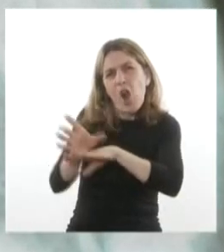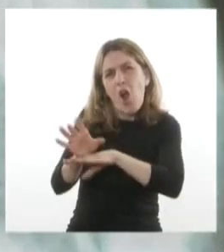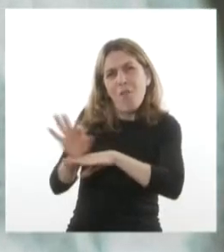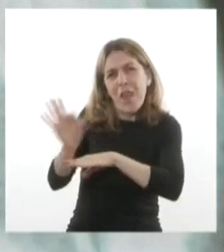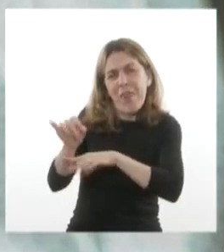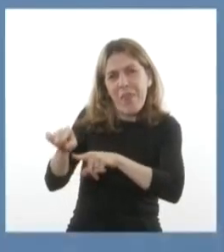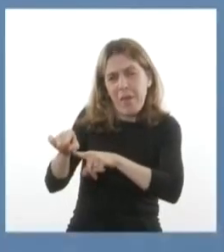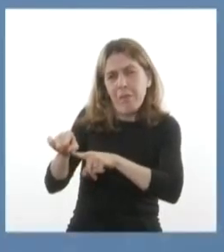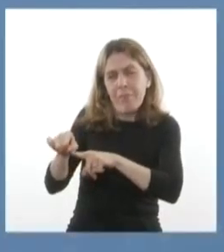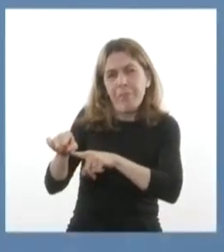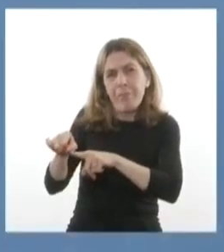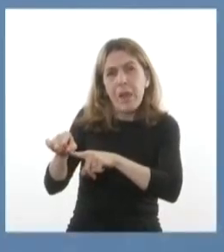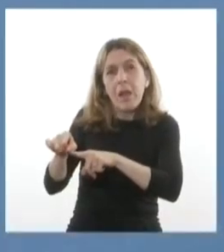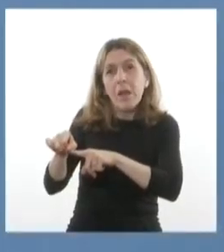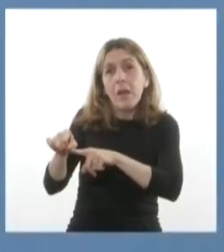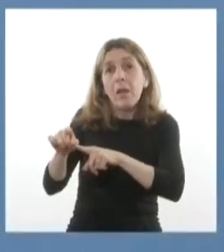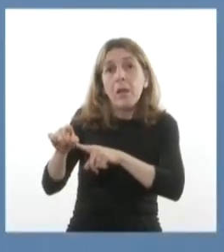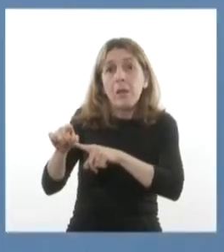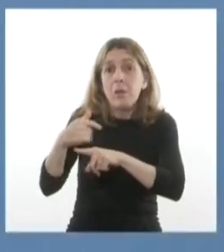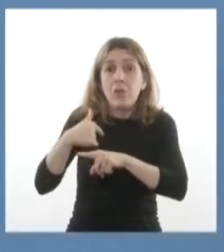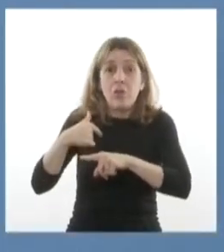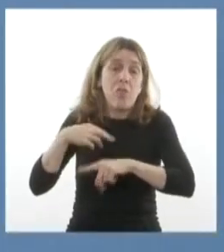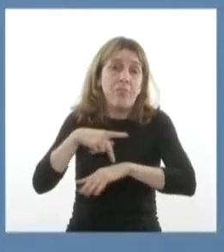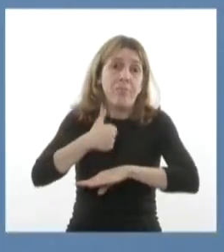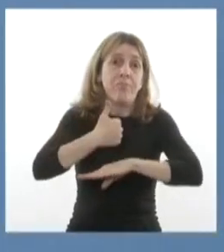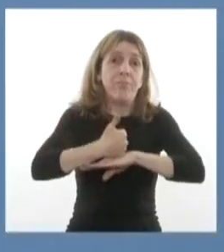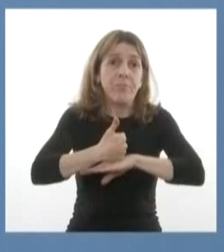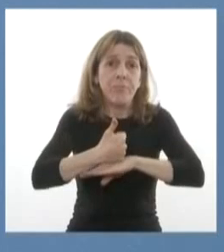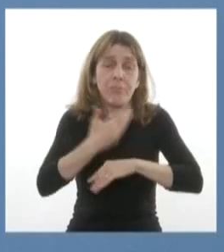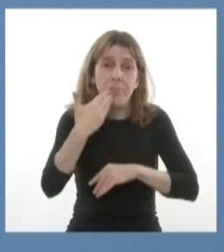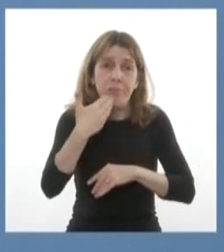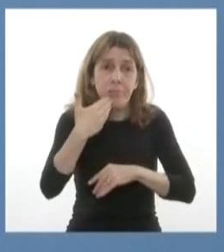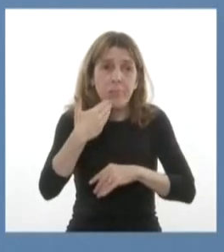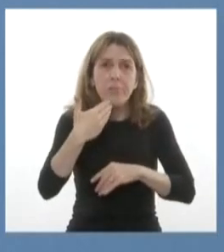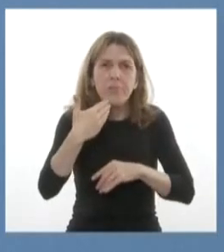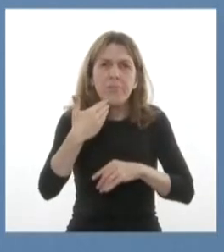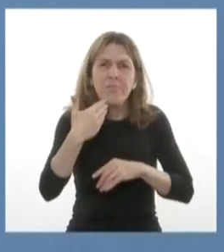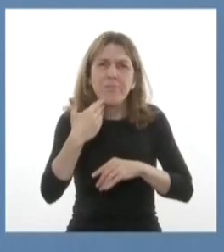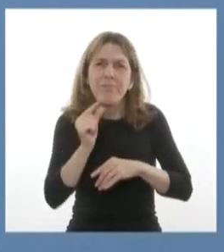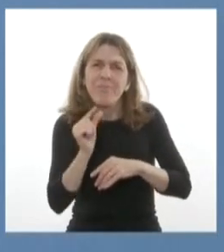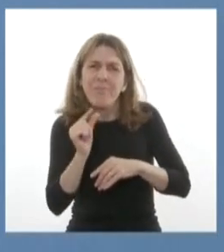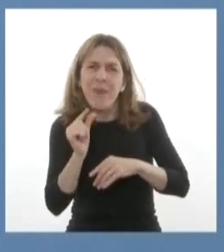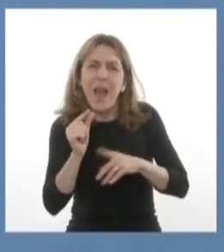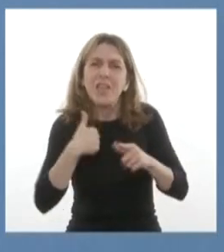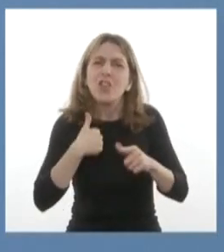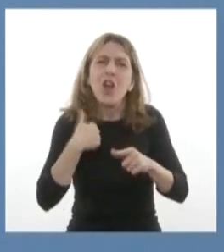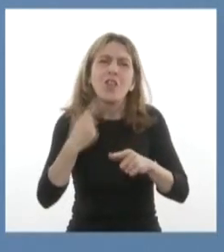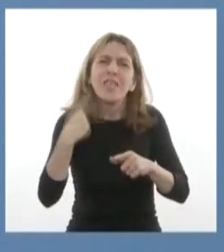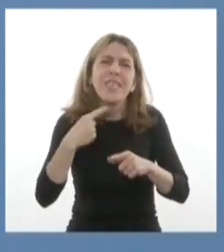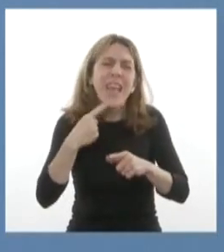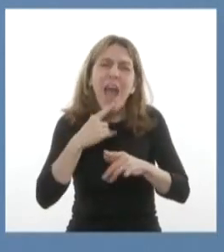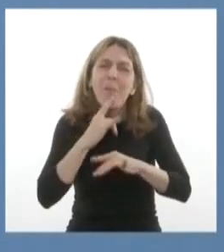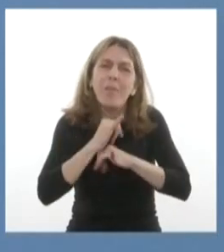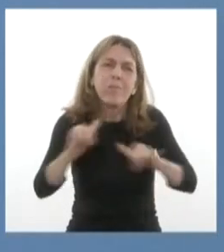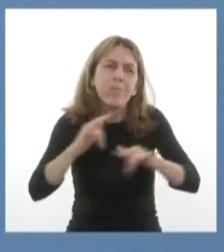en una parte de mis palabras, yo hice lo que siempre hago, que es llamar a que estemos juntos, a que